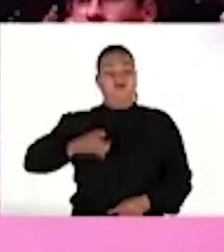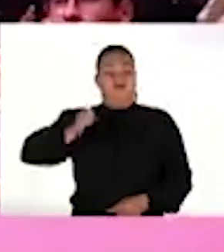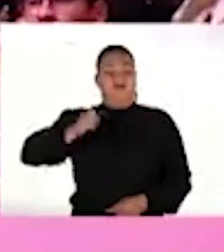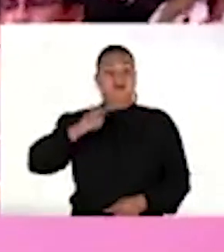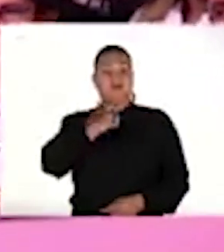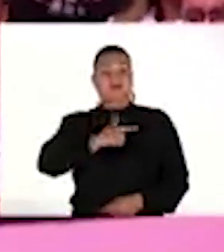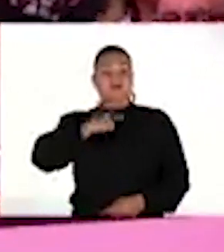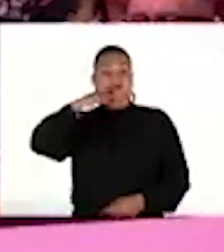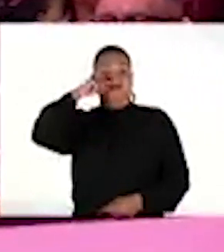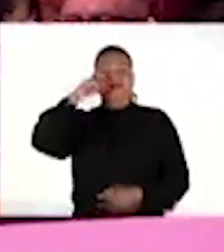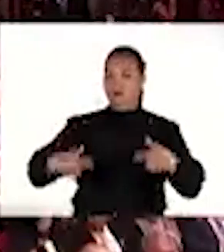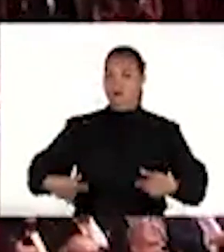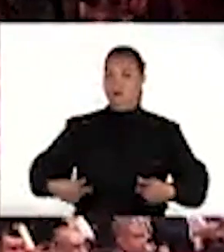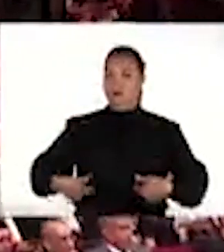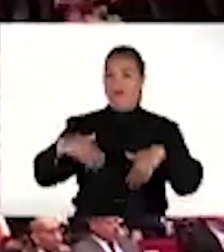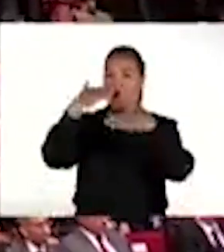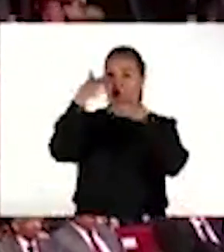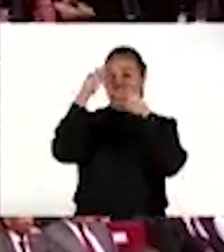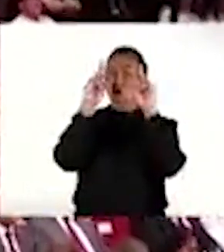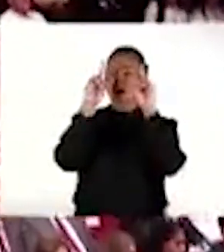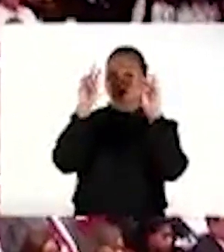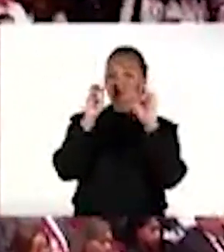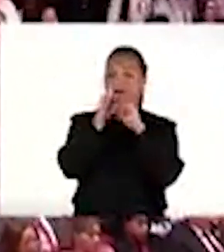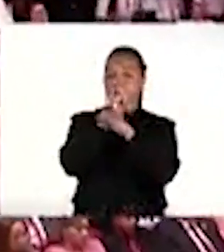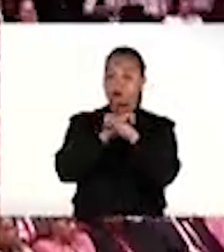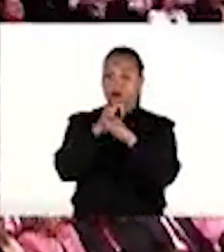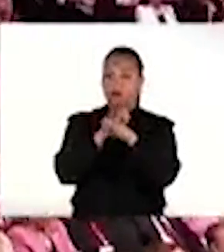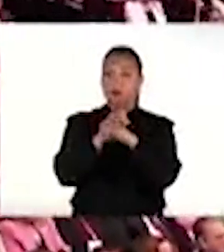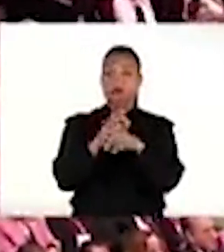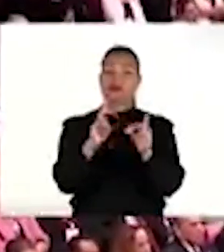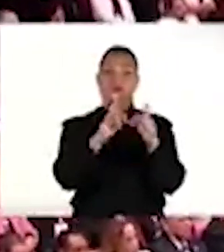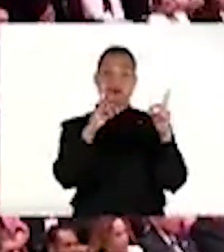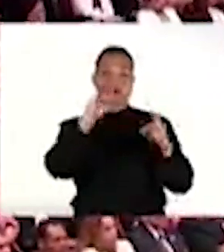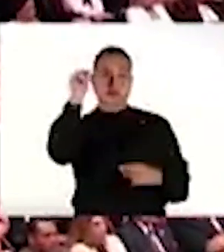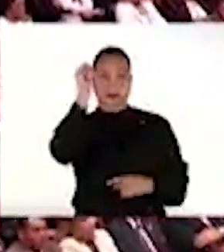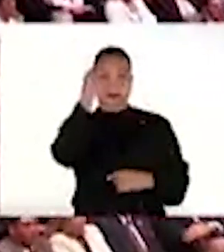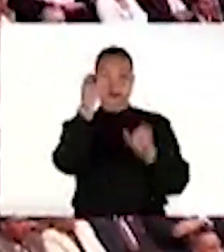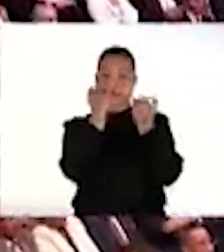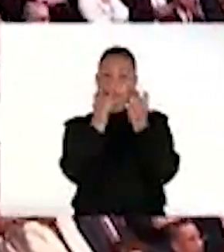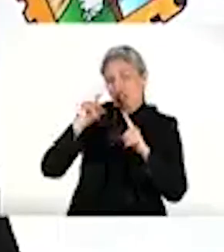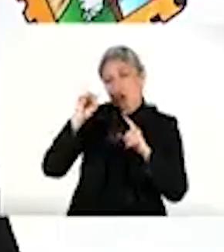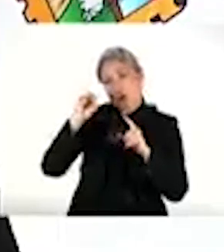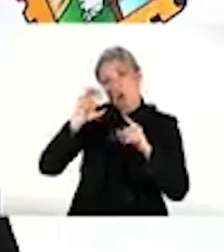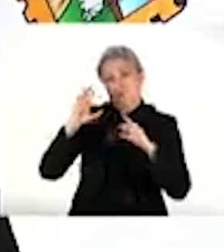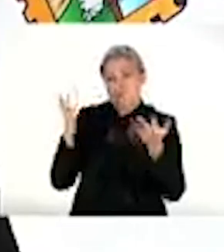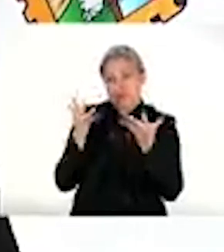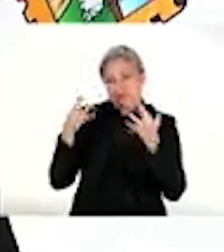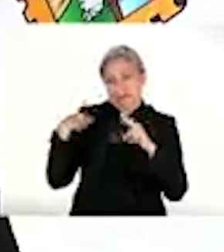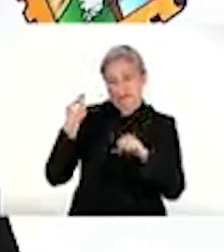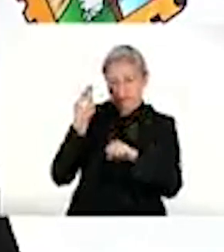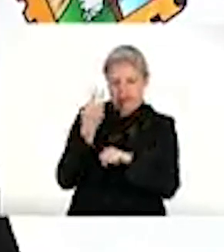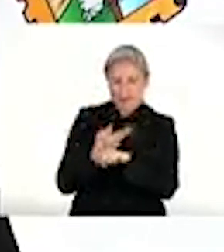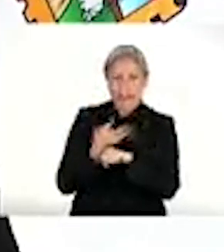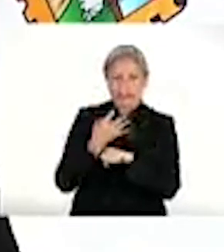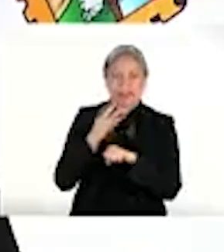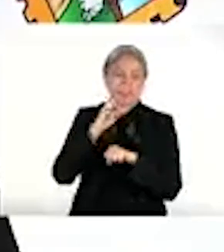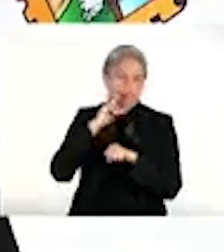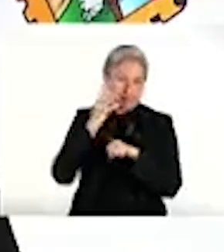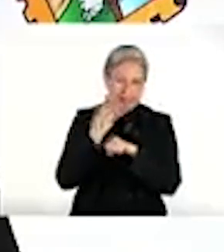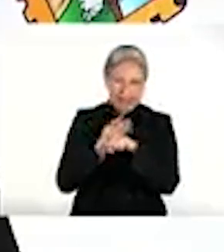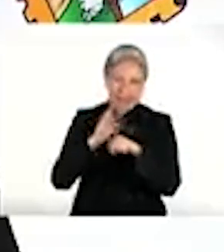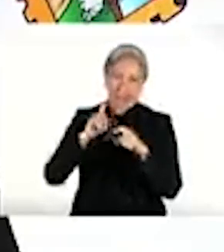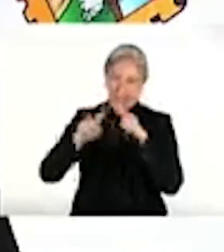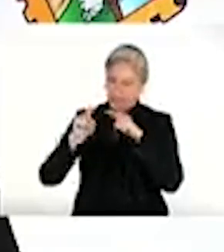universitarios entre estudiantes, maestros y personal administrativo. El documento que presentó el rector a los universitarios y a la sociedad